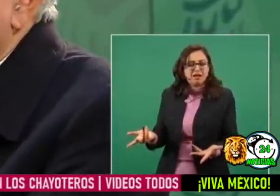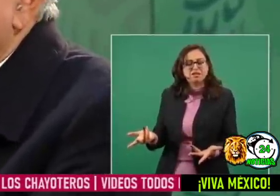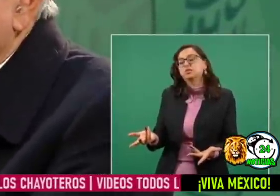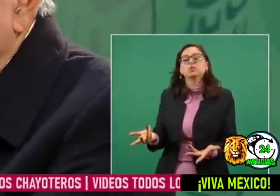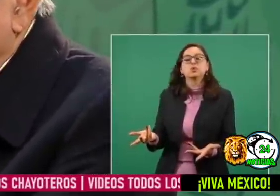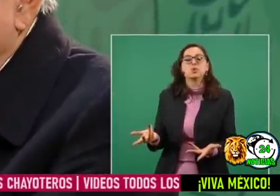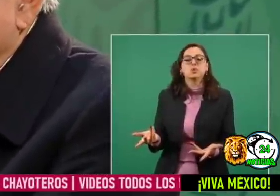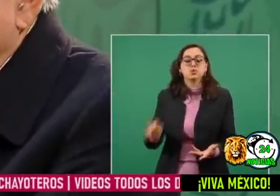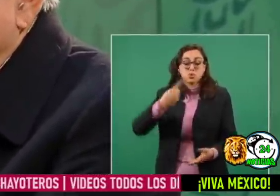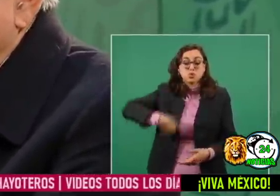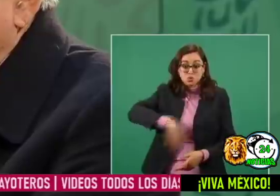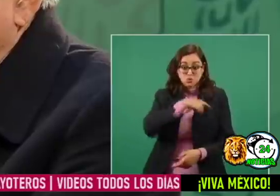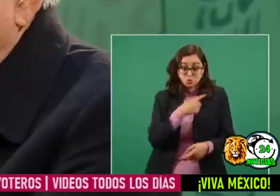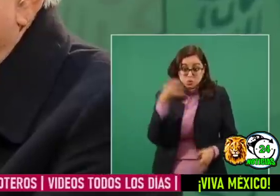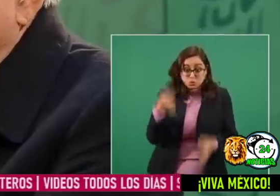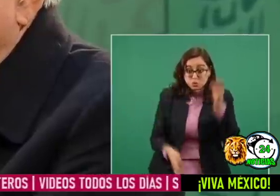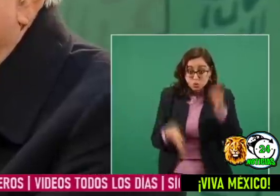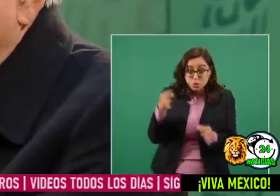juzgando